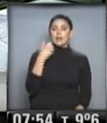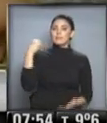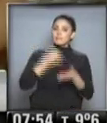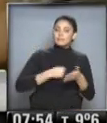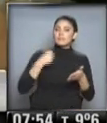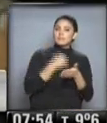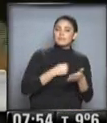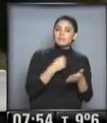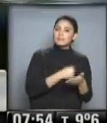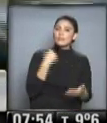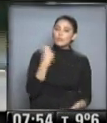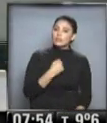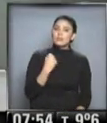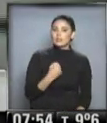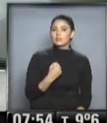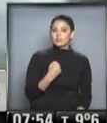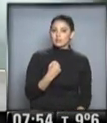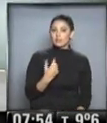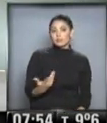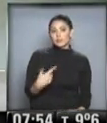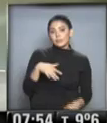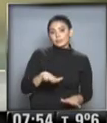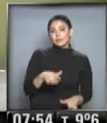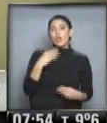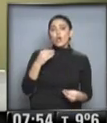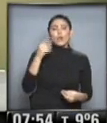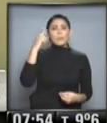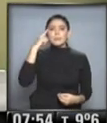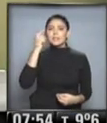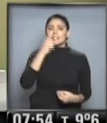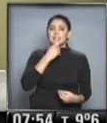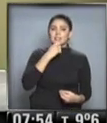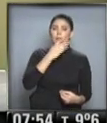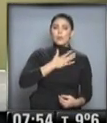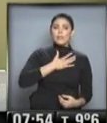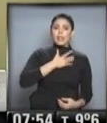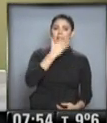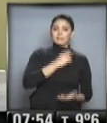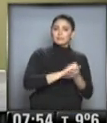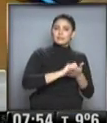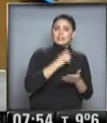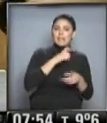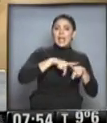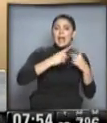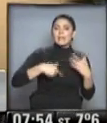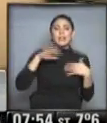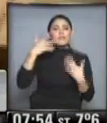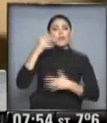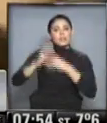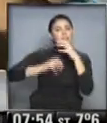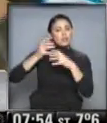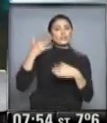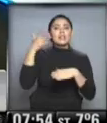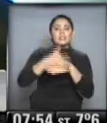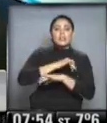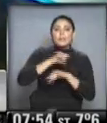más grande, que tenía que ver, bueno, con esto, ¿no? Con cómo pensamos la propiedad intelectual, si la pensamos como una herramienta para el desarrollo, para el acceso a la